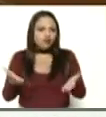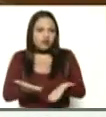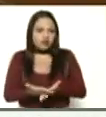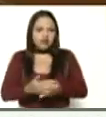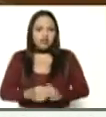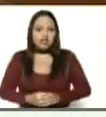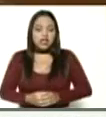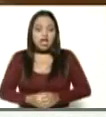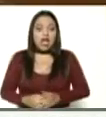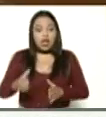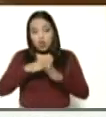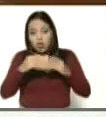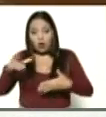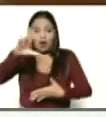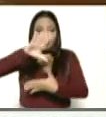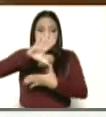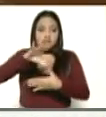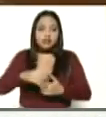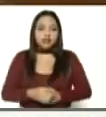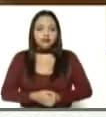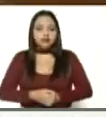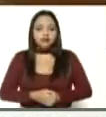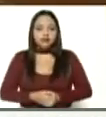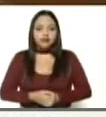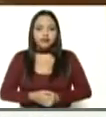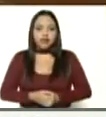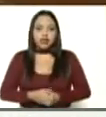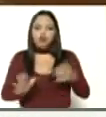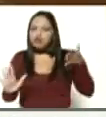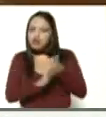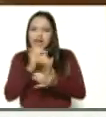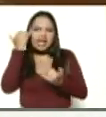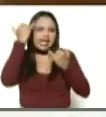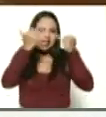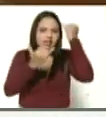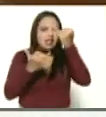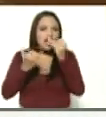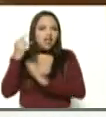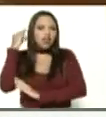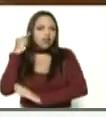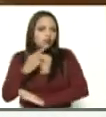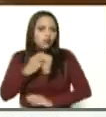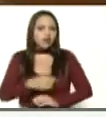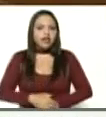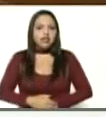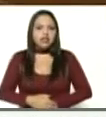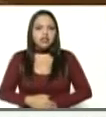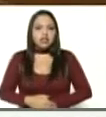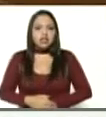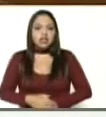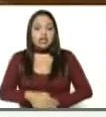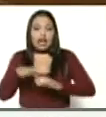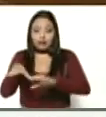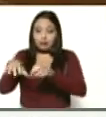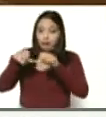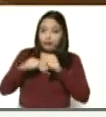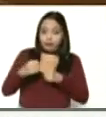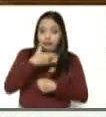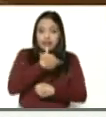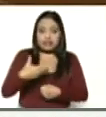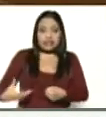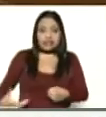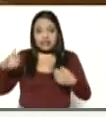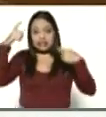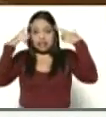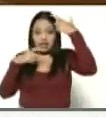nuestro americano, basándose en los ideales de Simón Bolívar, que el comandante Hugo Rafael Chávez Frías